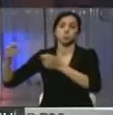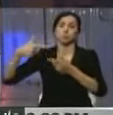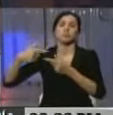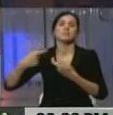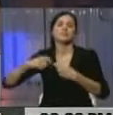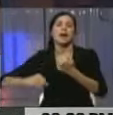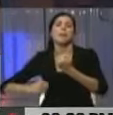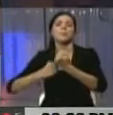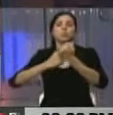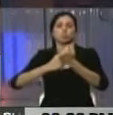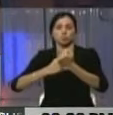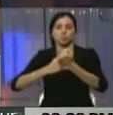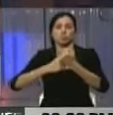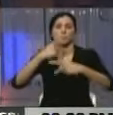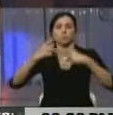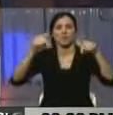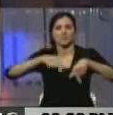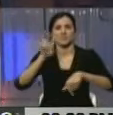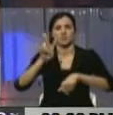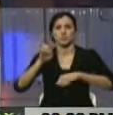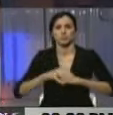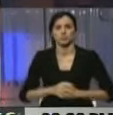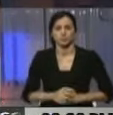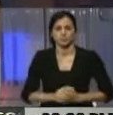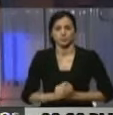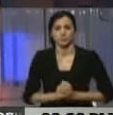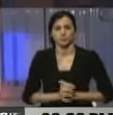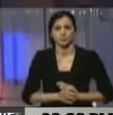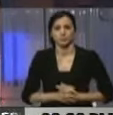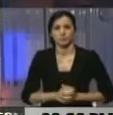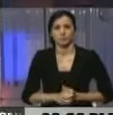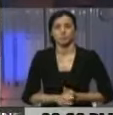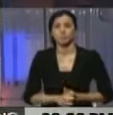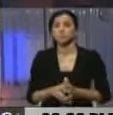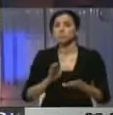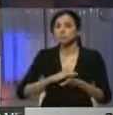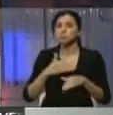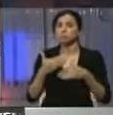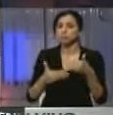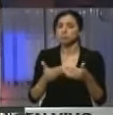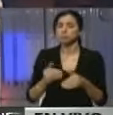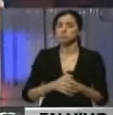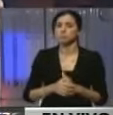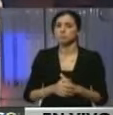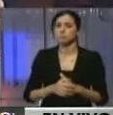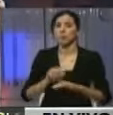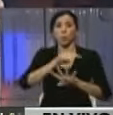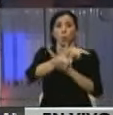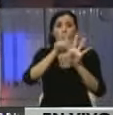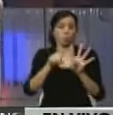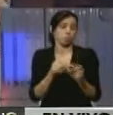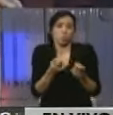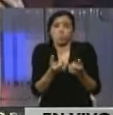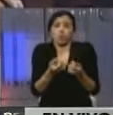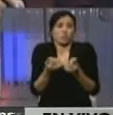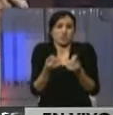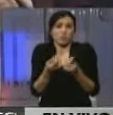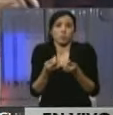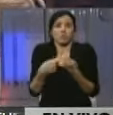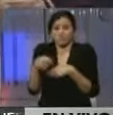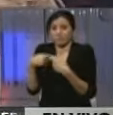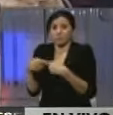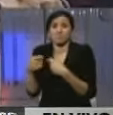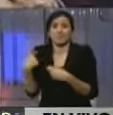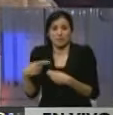de materia prima y de productos para el país. Porque hemos ido, mira, con los cuatro realitos que están entrando,